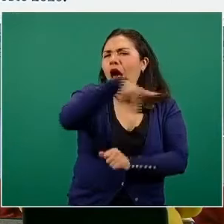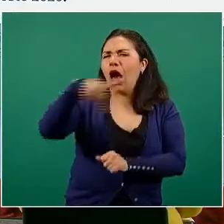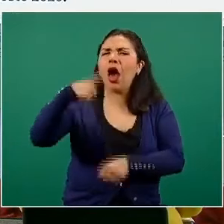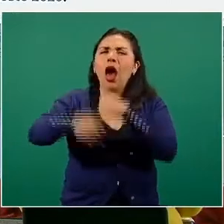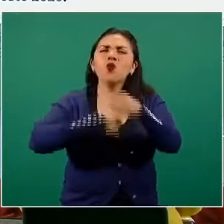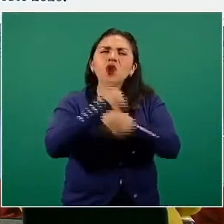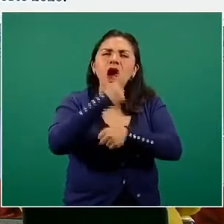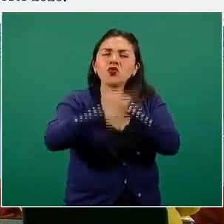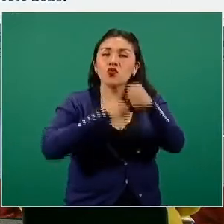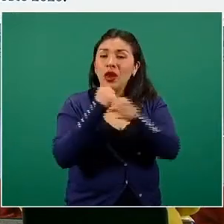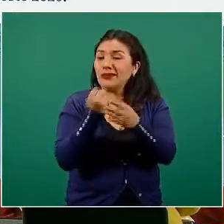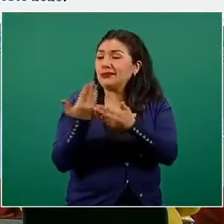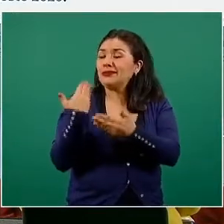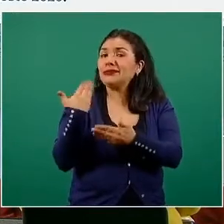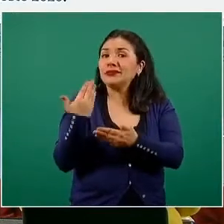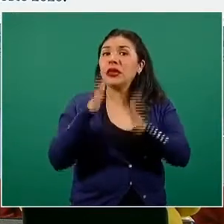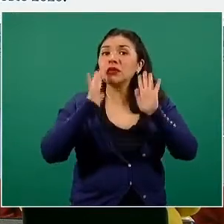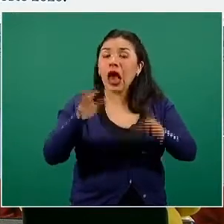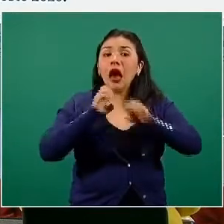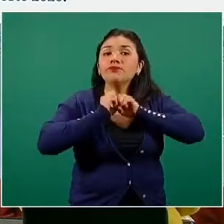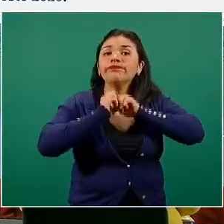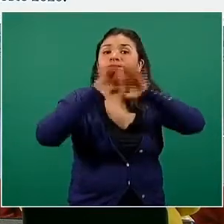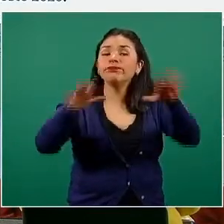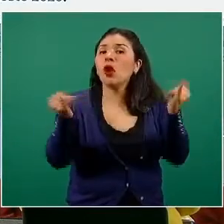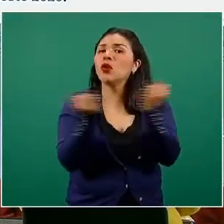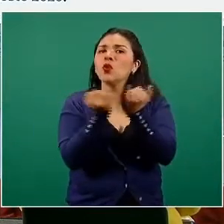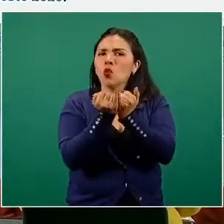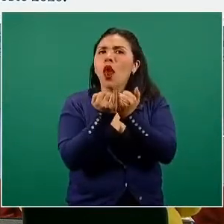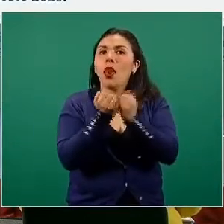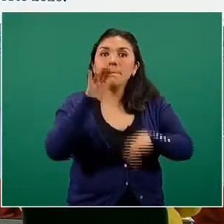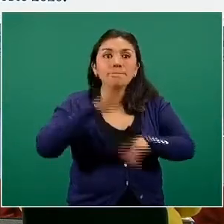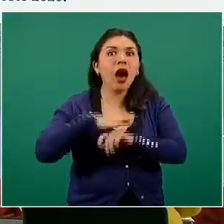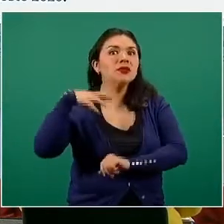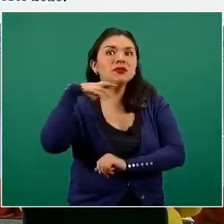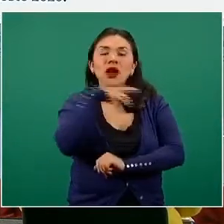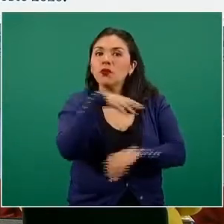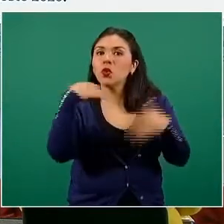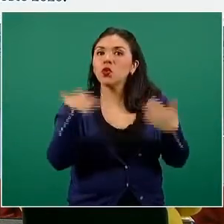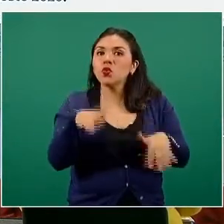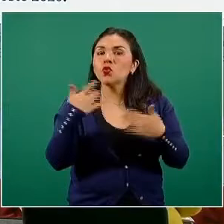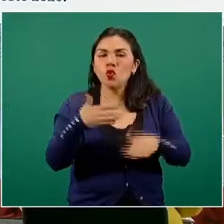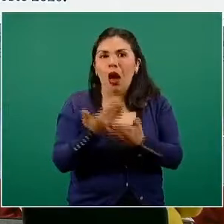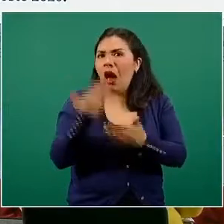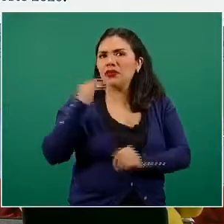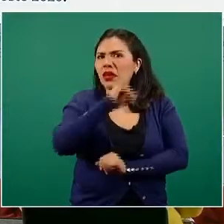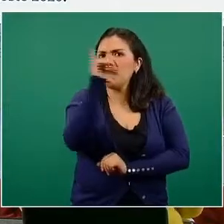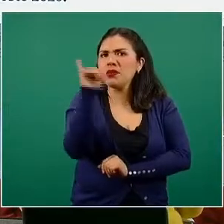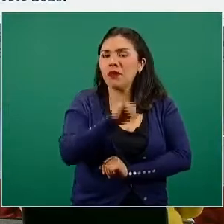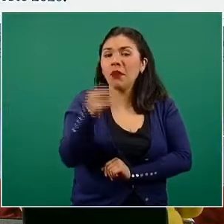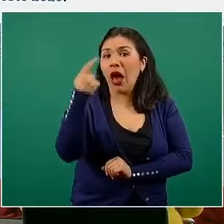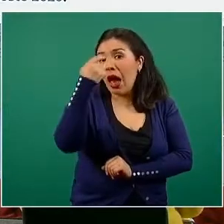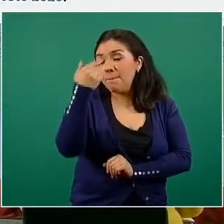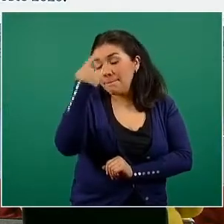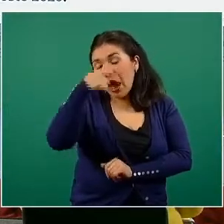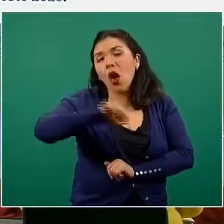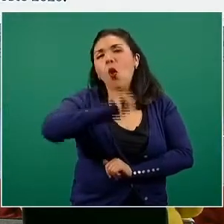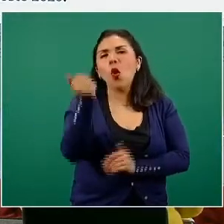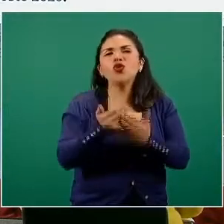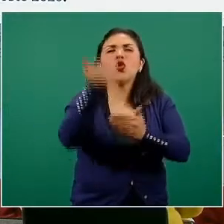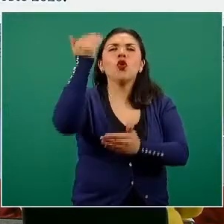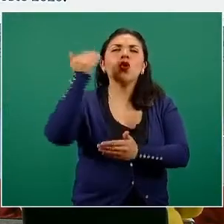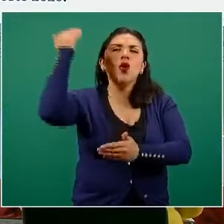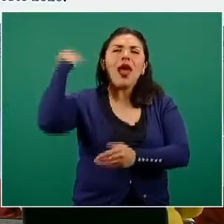Es más, recientemente se publicó también a una velocidad inusitada para otros tiempos,